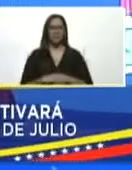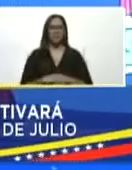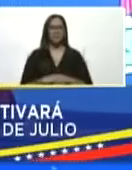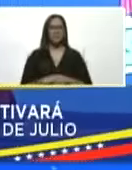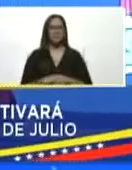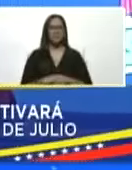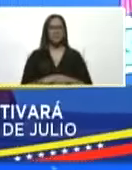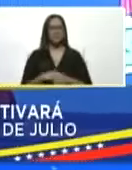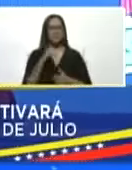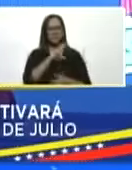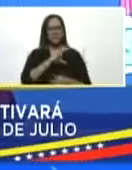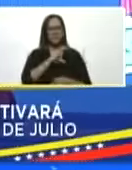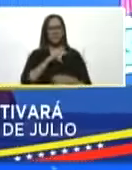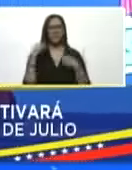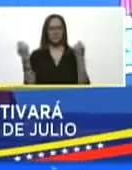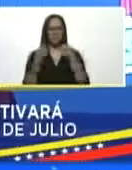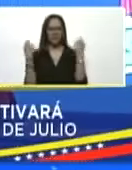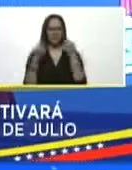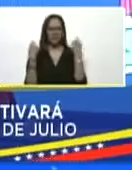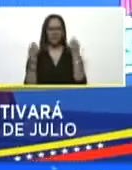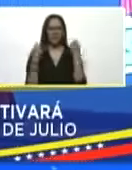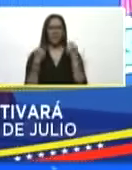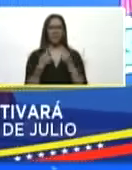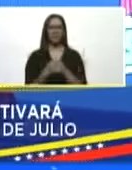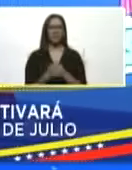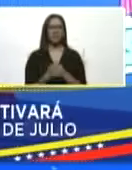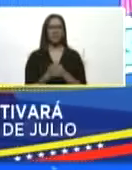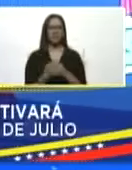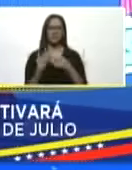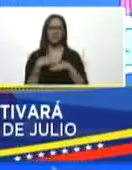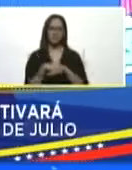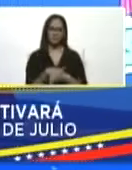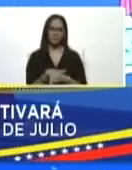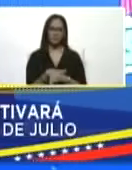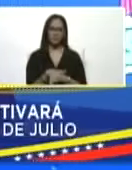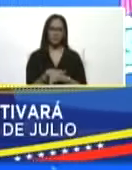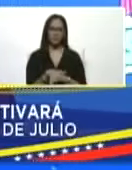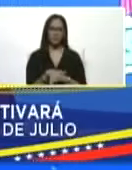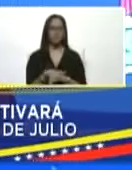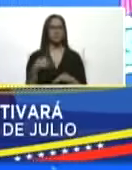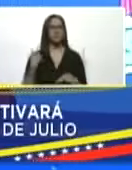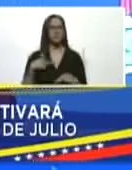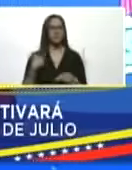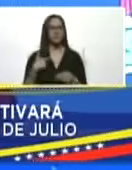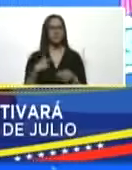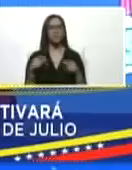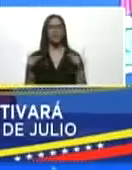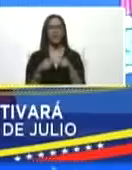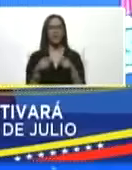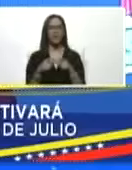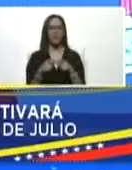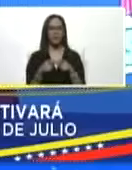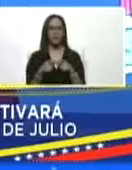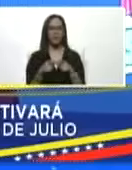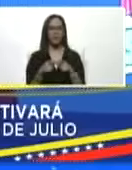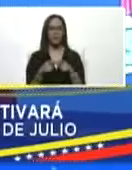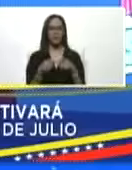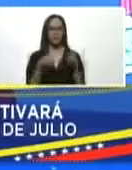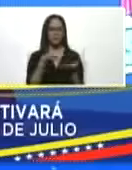un comando de campaña combinado y tendrá equipos sectoriales.